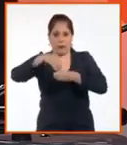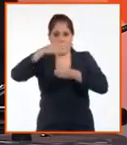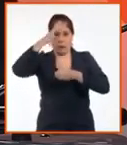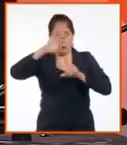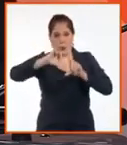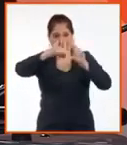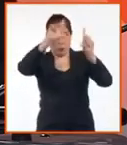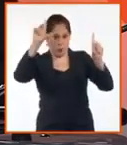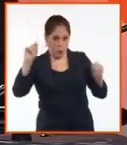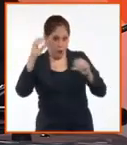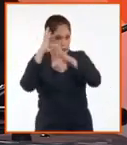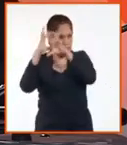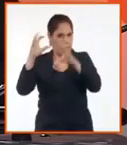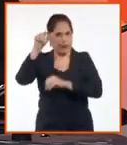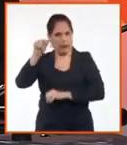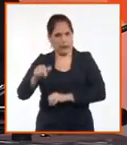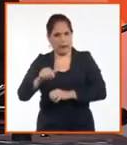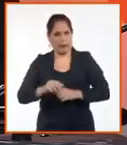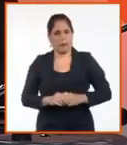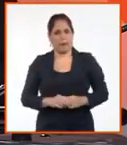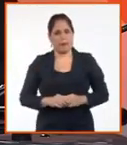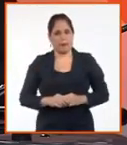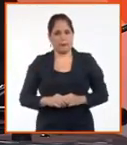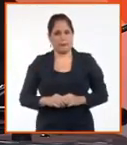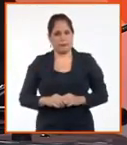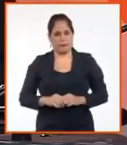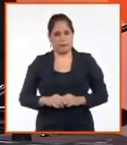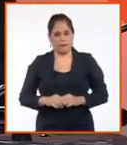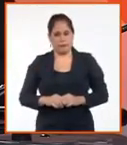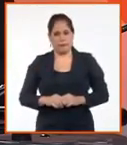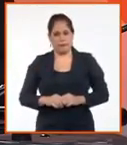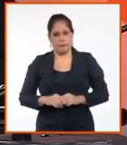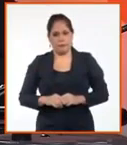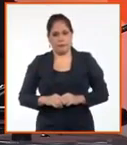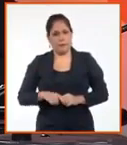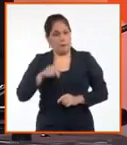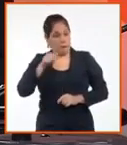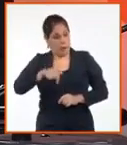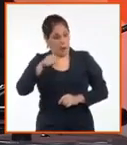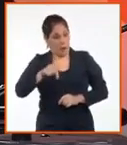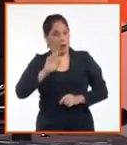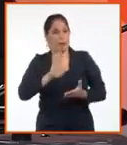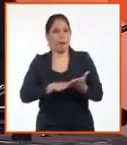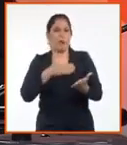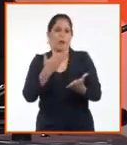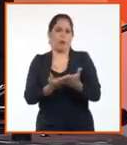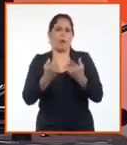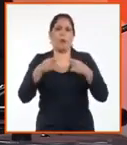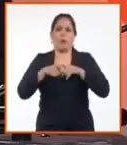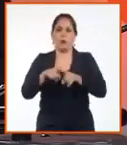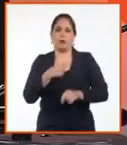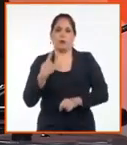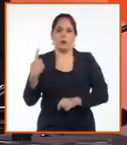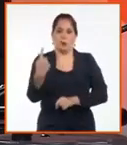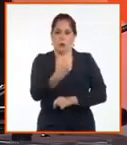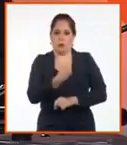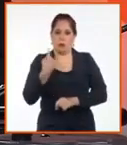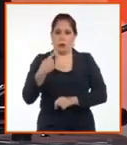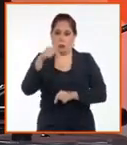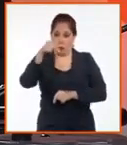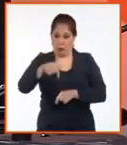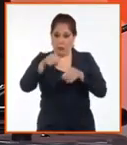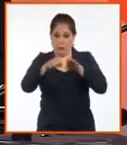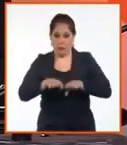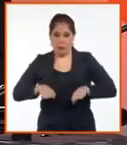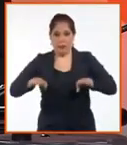ciencia biotecnológica y farmacéutica en el país así que les propongo que nos acompañen en este programa de hoy que soy seguro